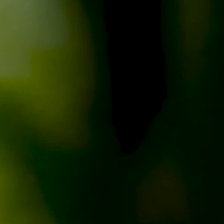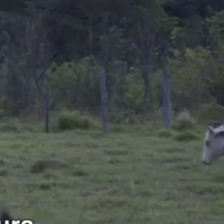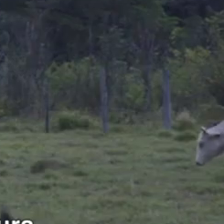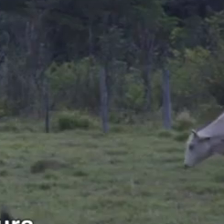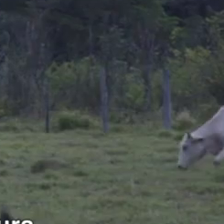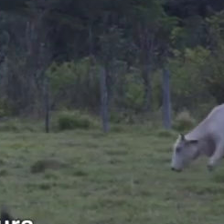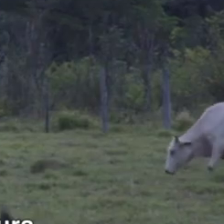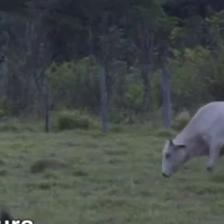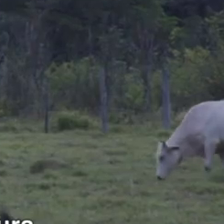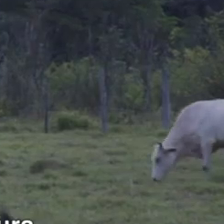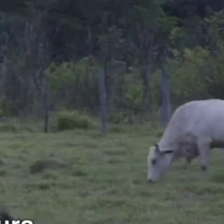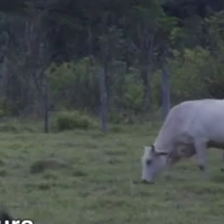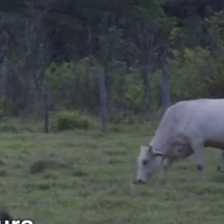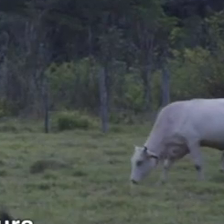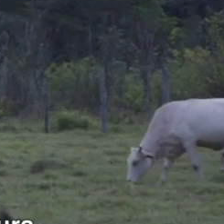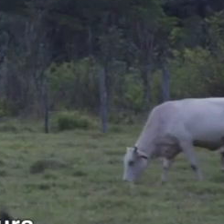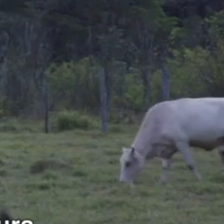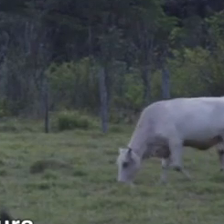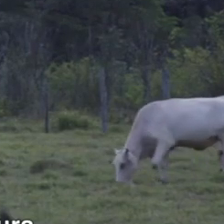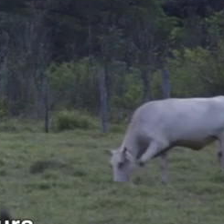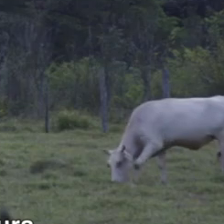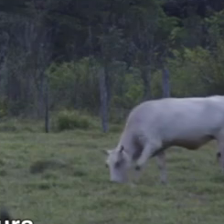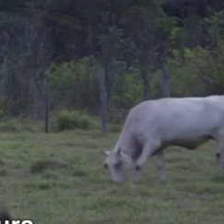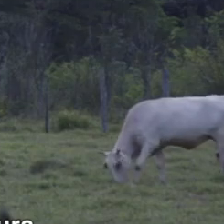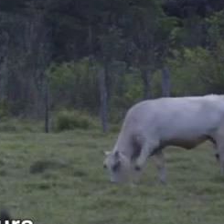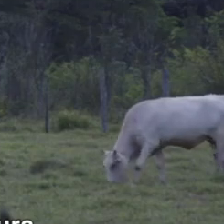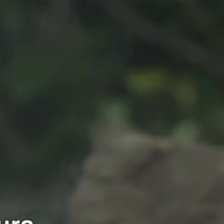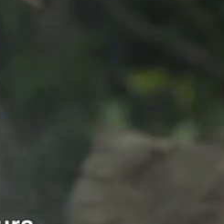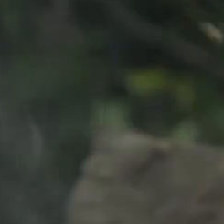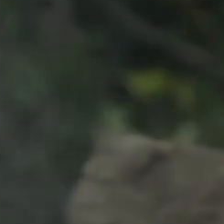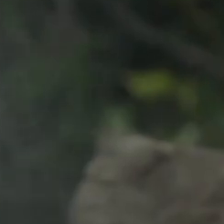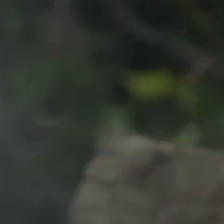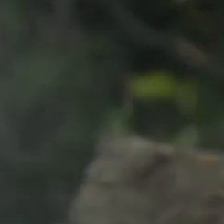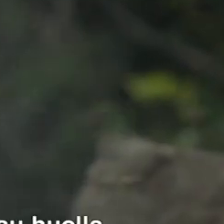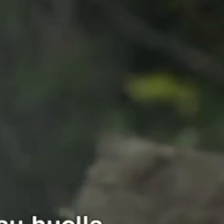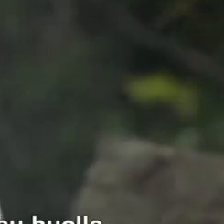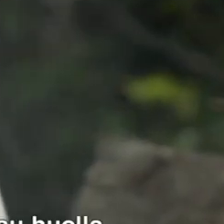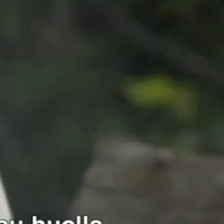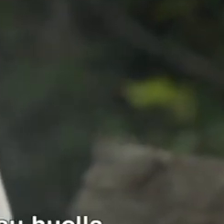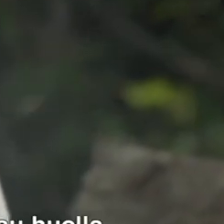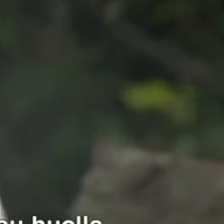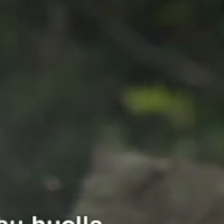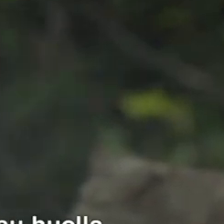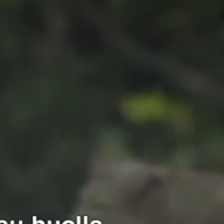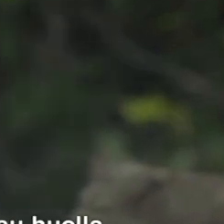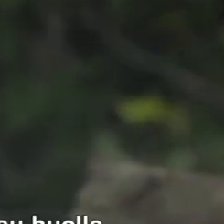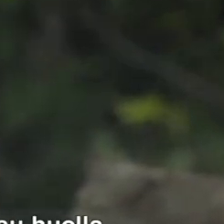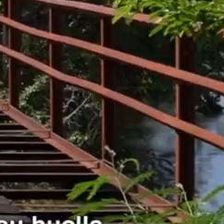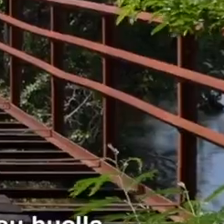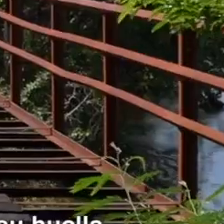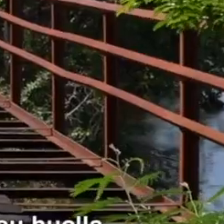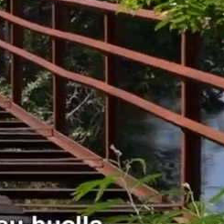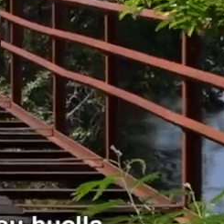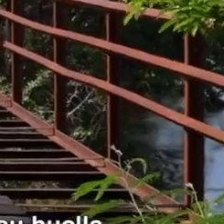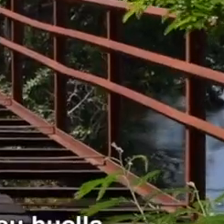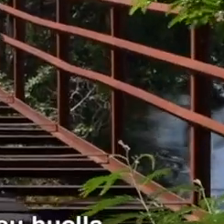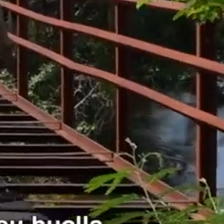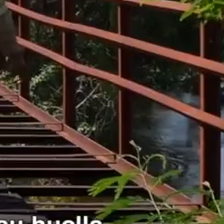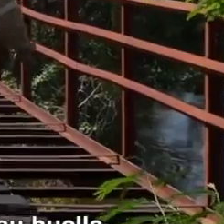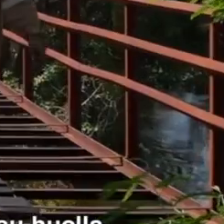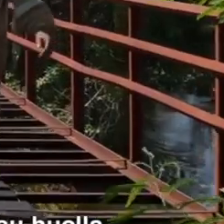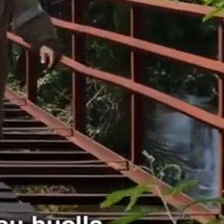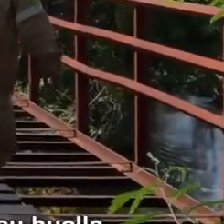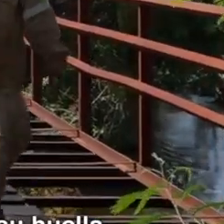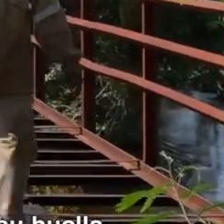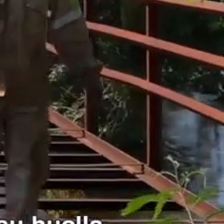el chile. También florecen las actividades pecuarias y la apicultura. En esta tierra, el trazo de los ferrocarriles